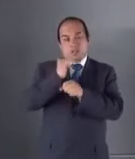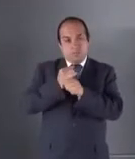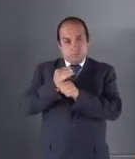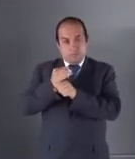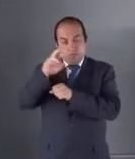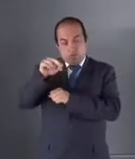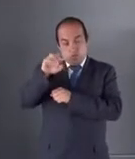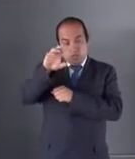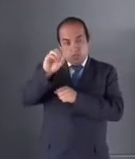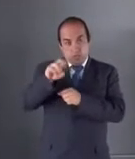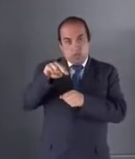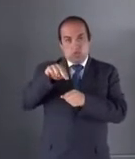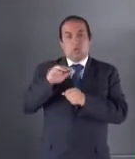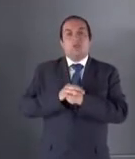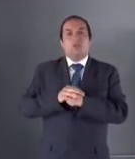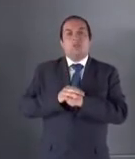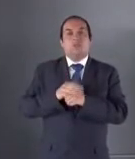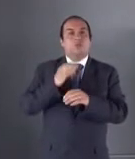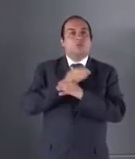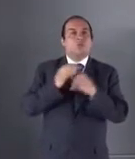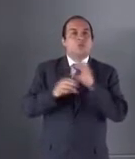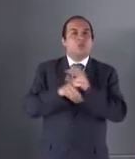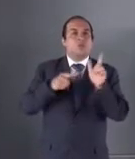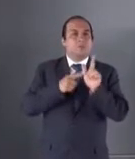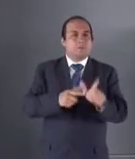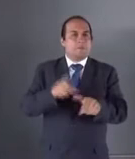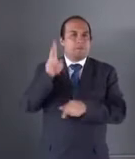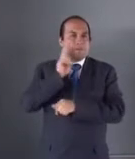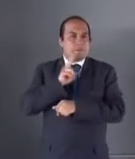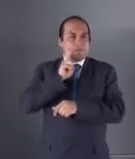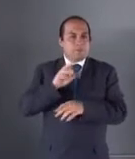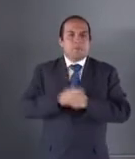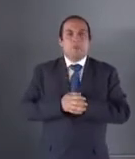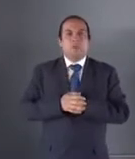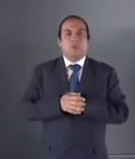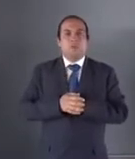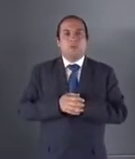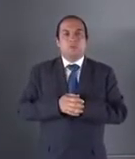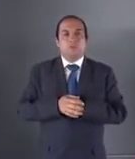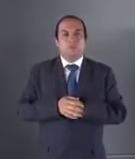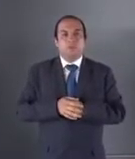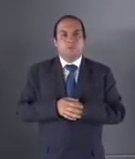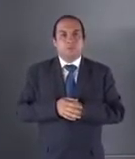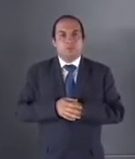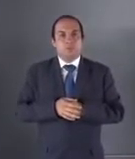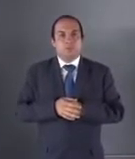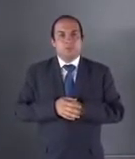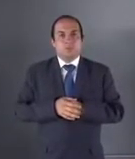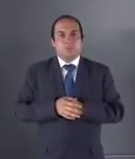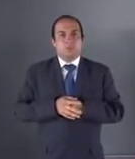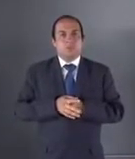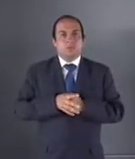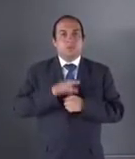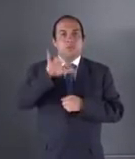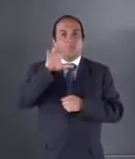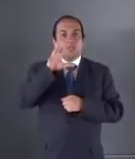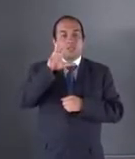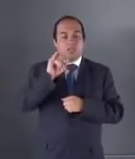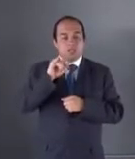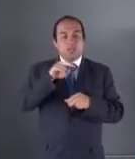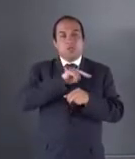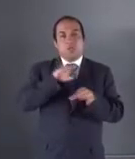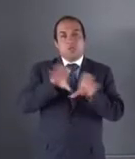sigue en curso es el de la Artemisia, por ejemplo. Y así como en este caso hemos